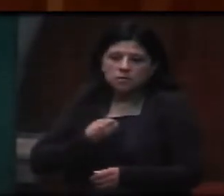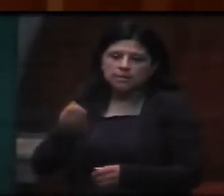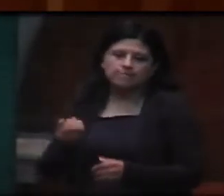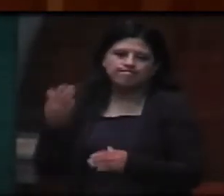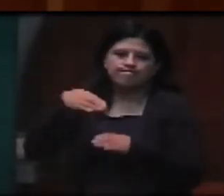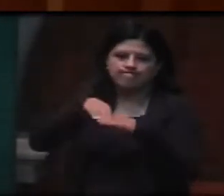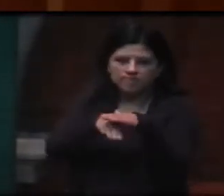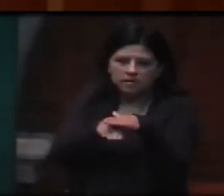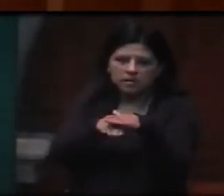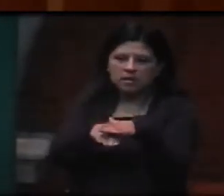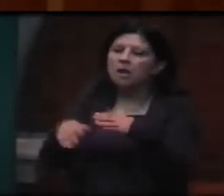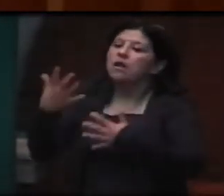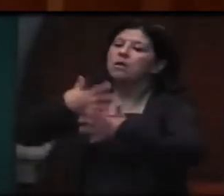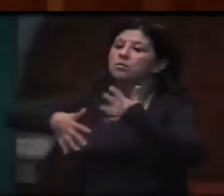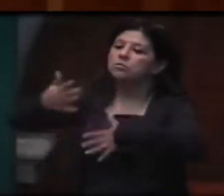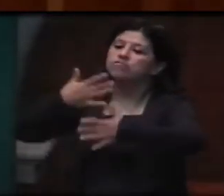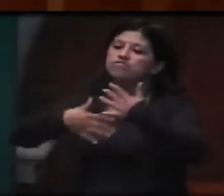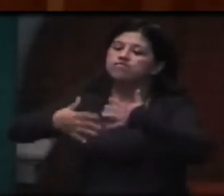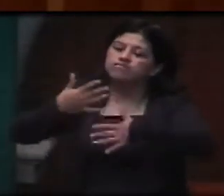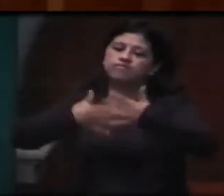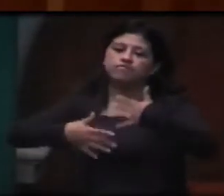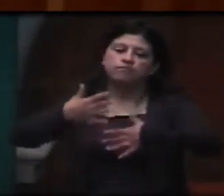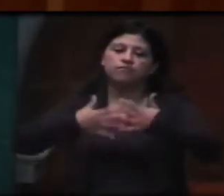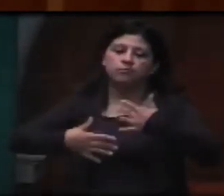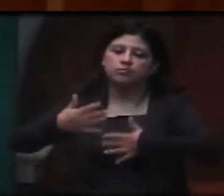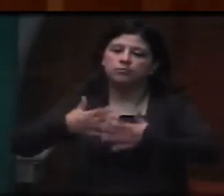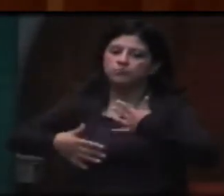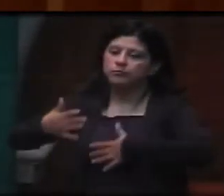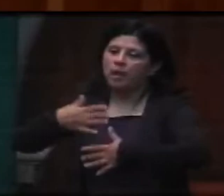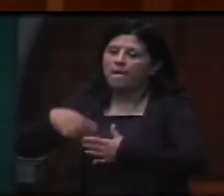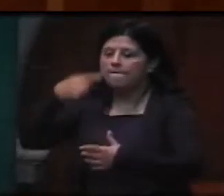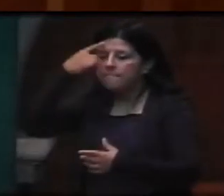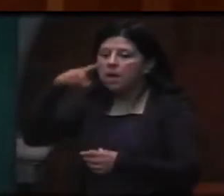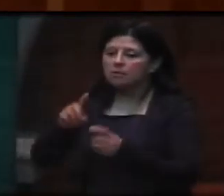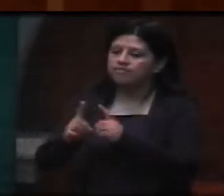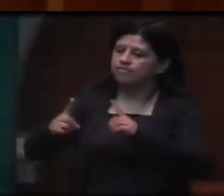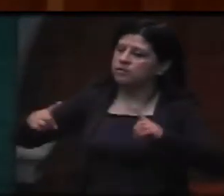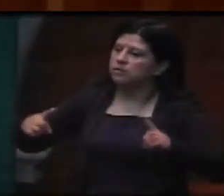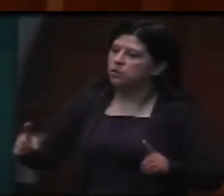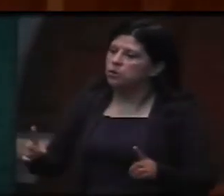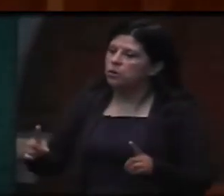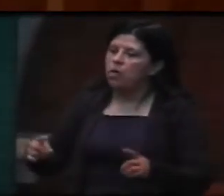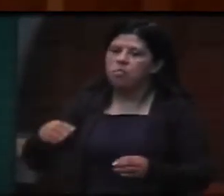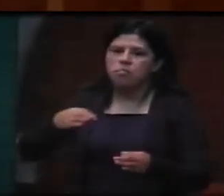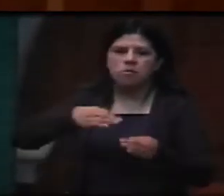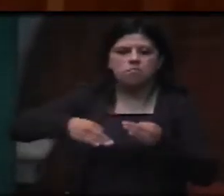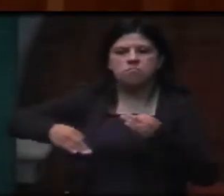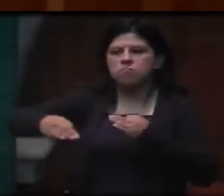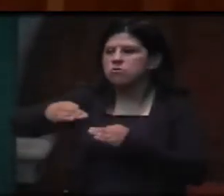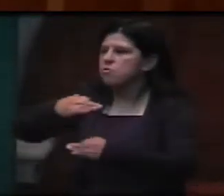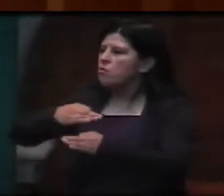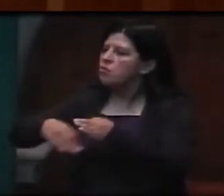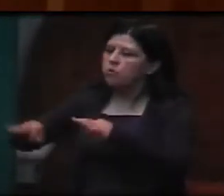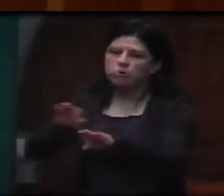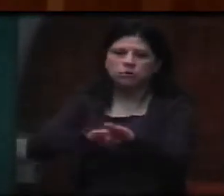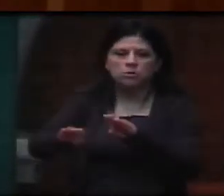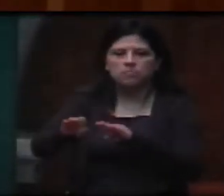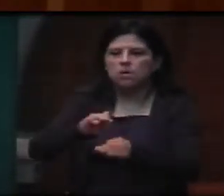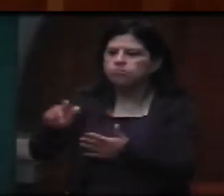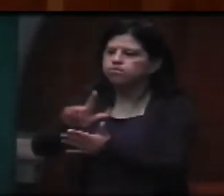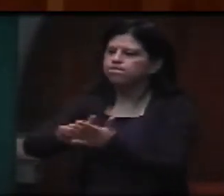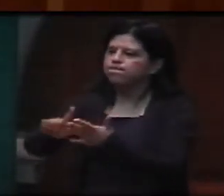lengua de señas mexicana en el desarrollo de las transmisiones en vivo de los diferentes trabajos